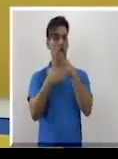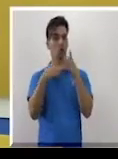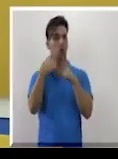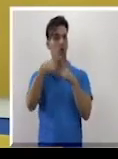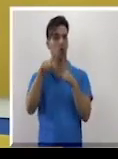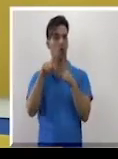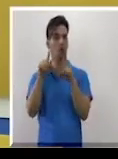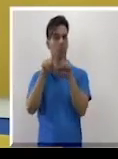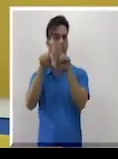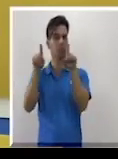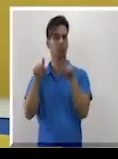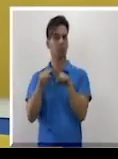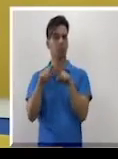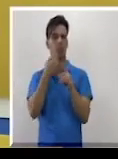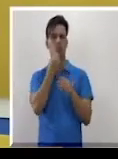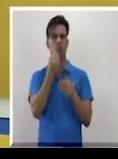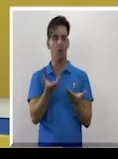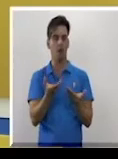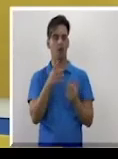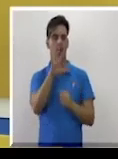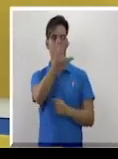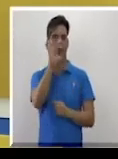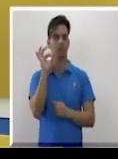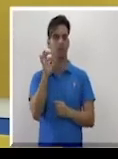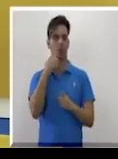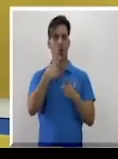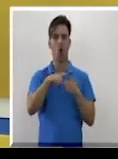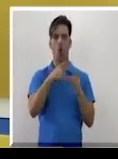va a ser muy práctico.